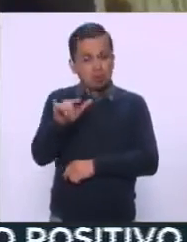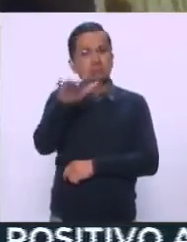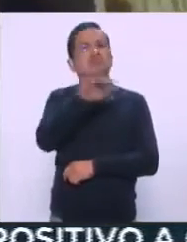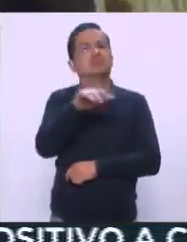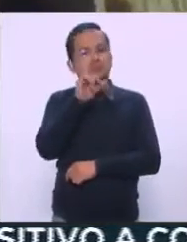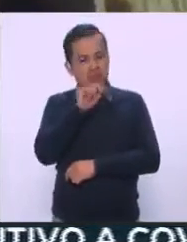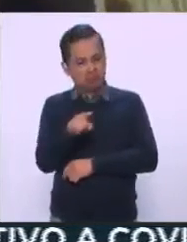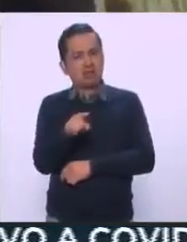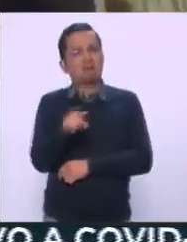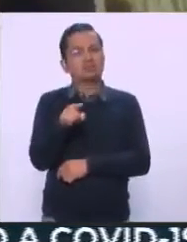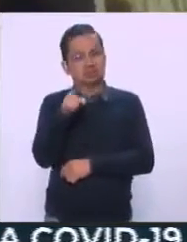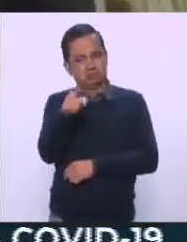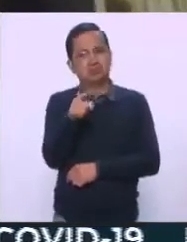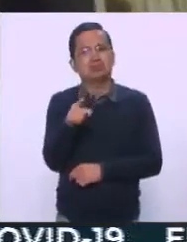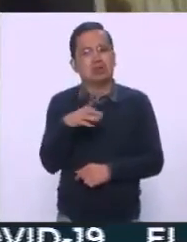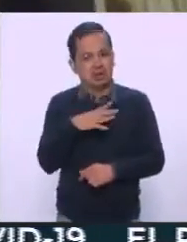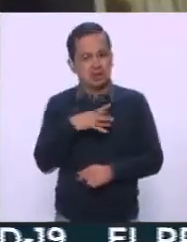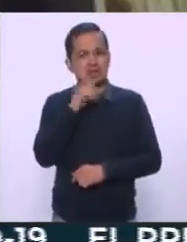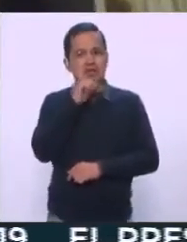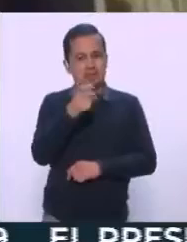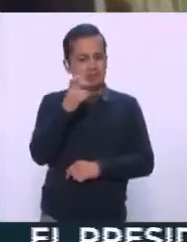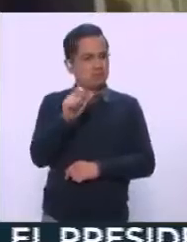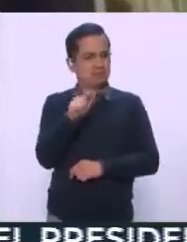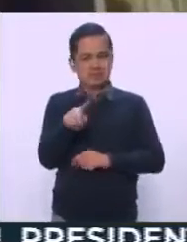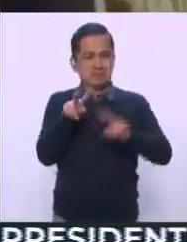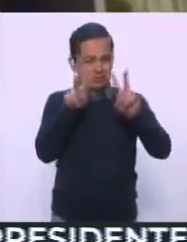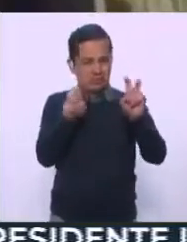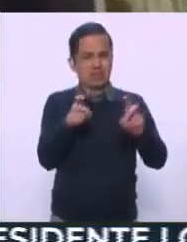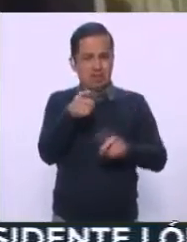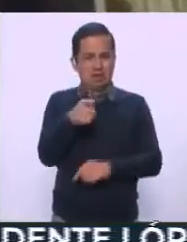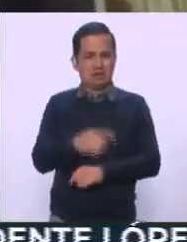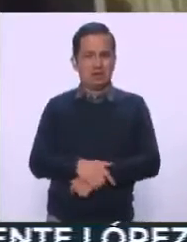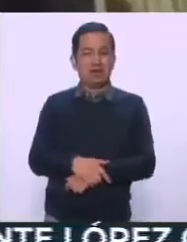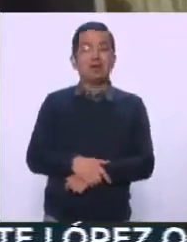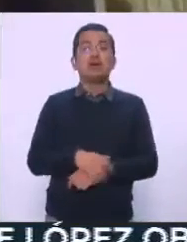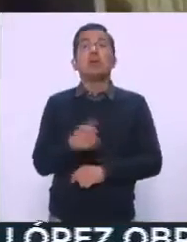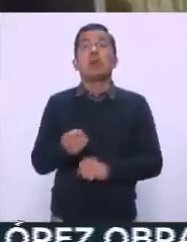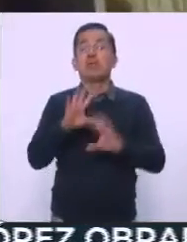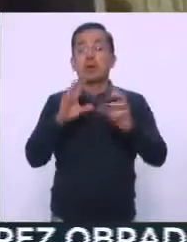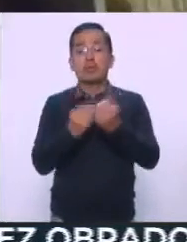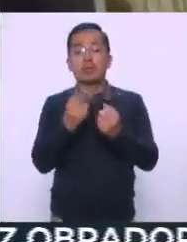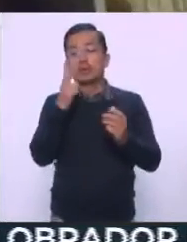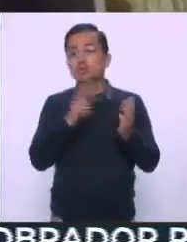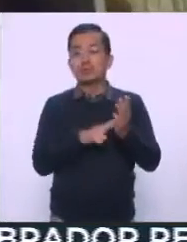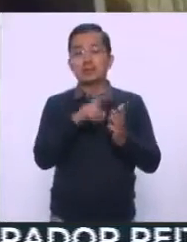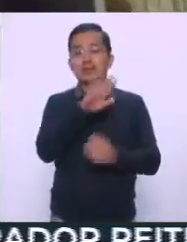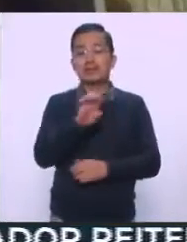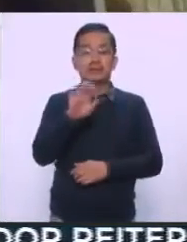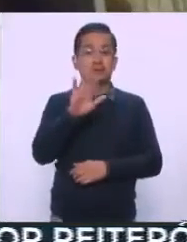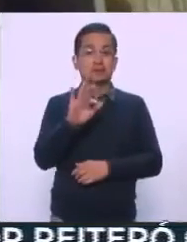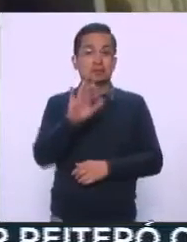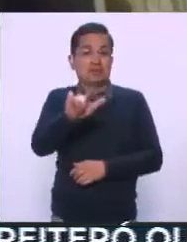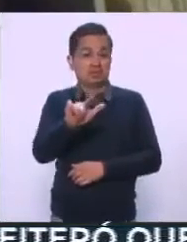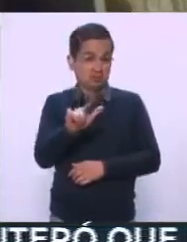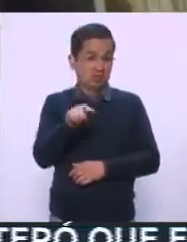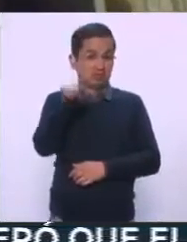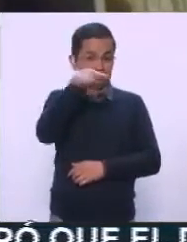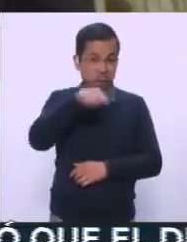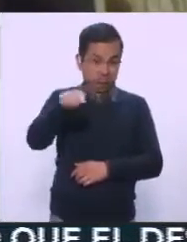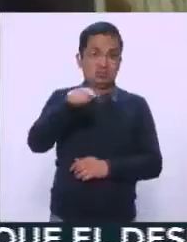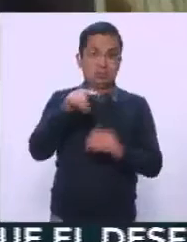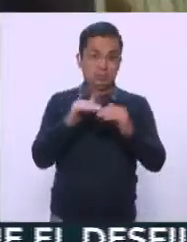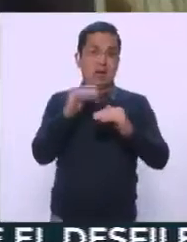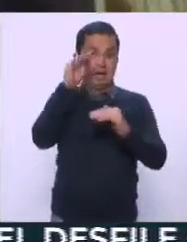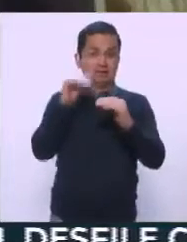Que también han estado duro y dale con ese tema, es de 2.557, y eso que es el que más tiene de estos tres